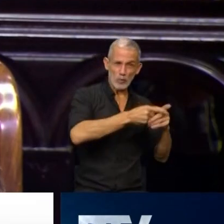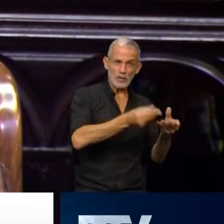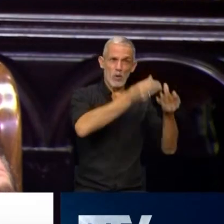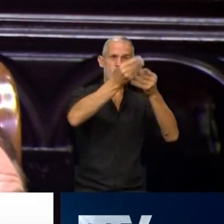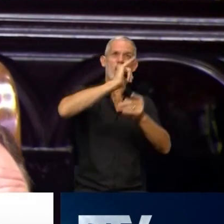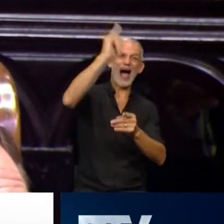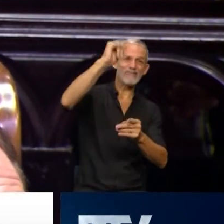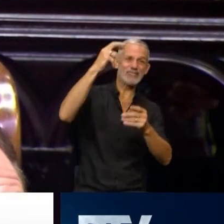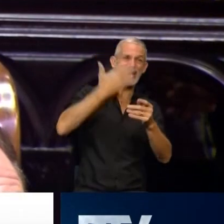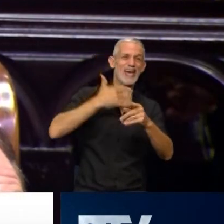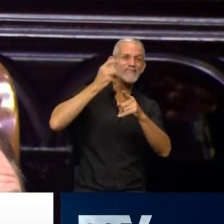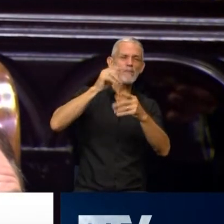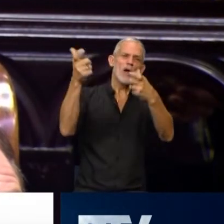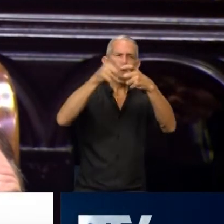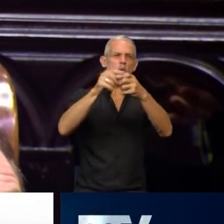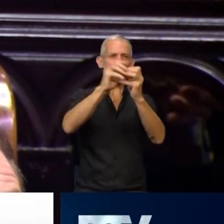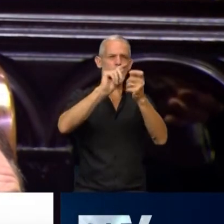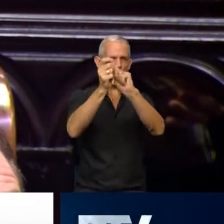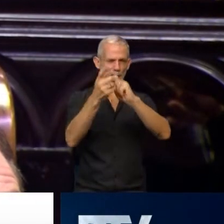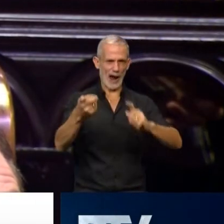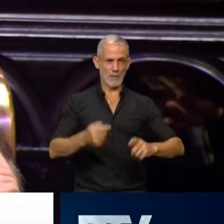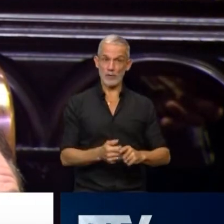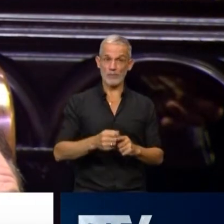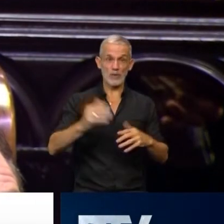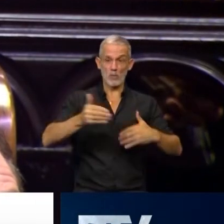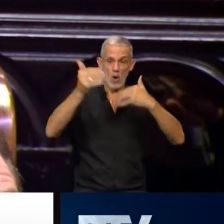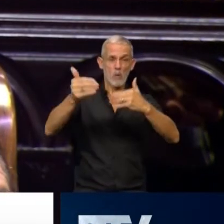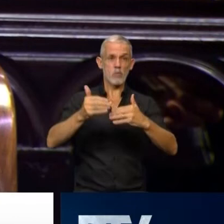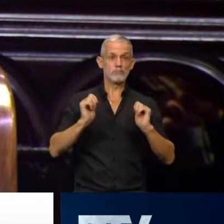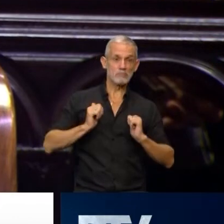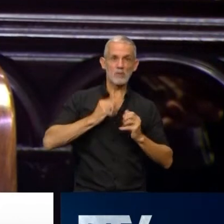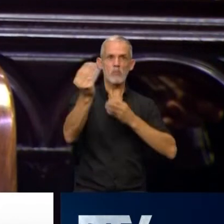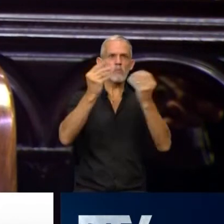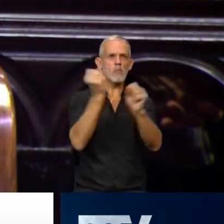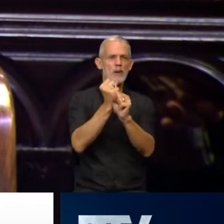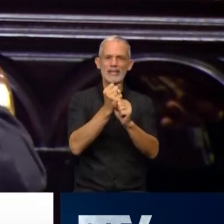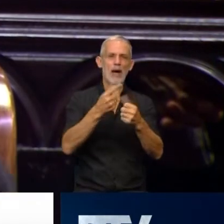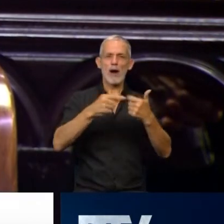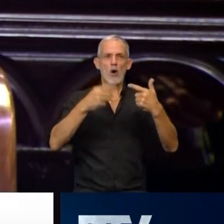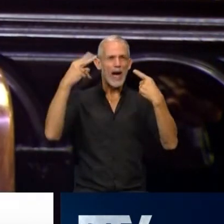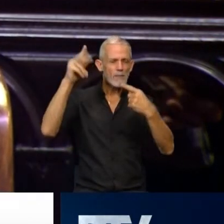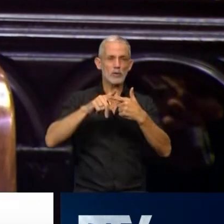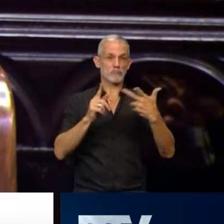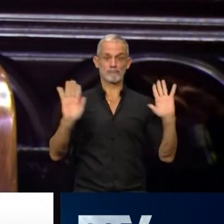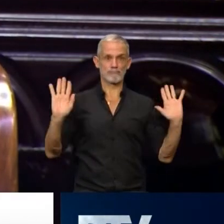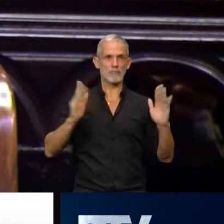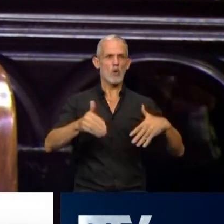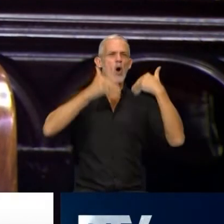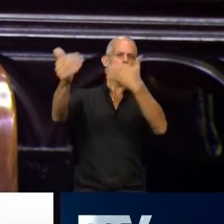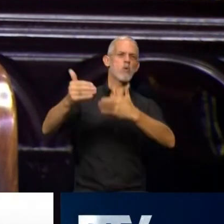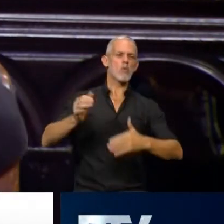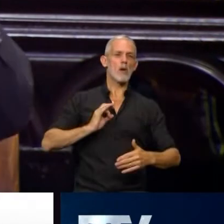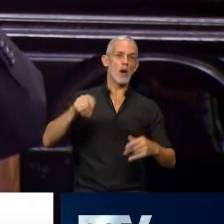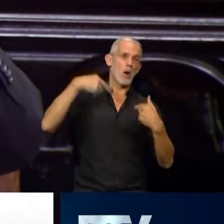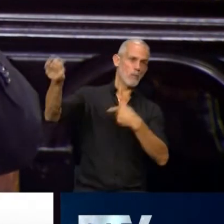Nacional, posterga todas las discusiones que Argentina necesita para crear empleo, inversión, exportaciones, todas, las patea todas el próximo